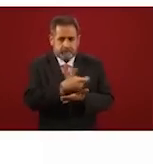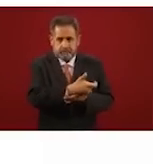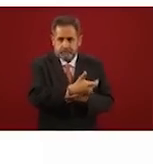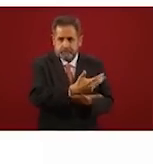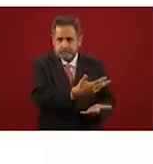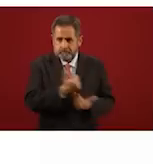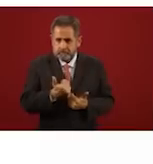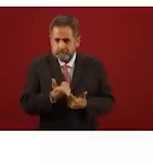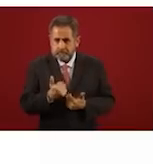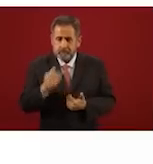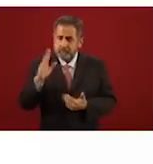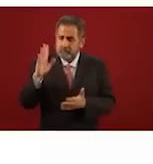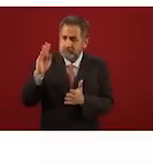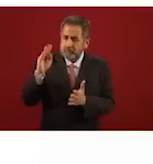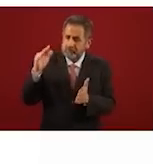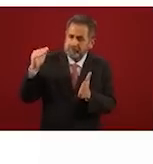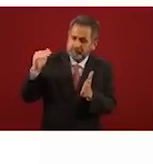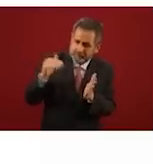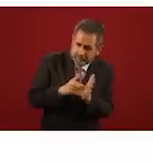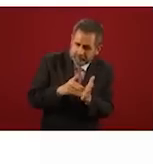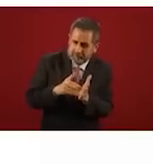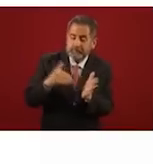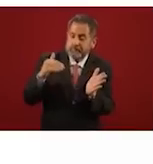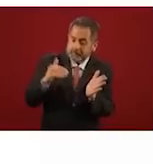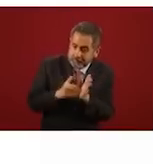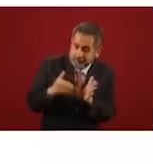de 90,000 millones de pesos.